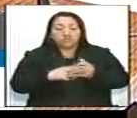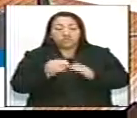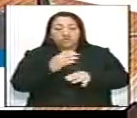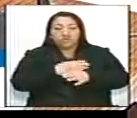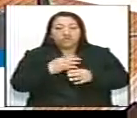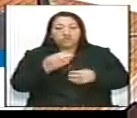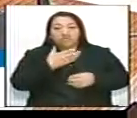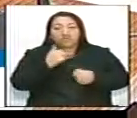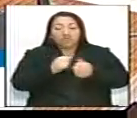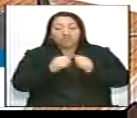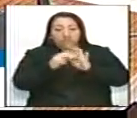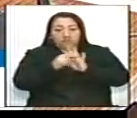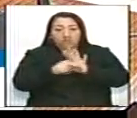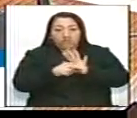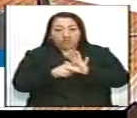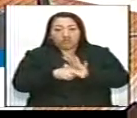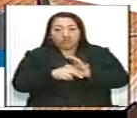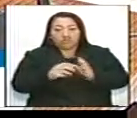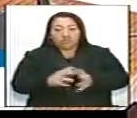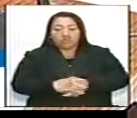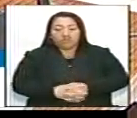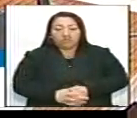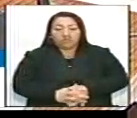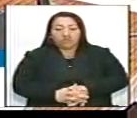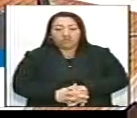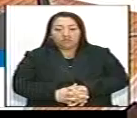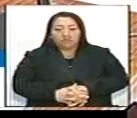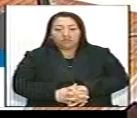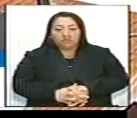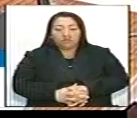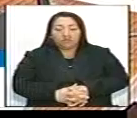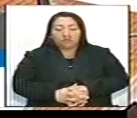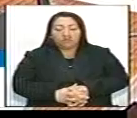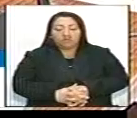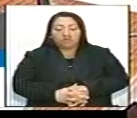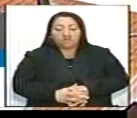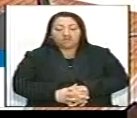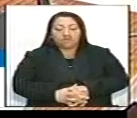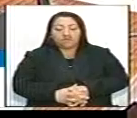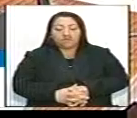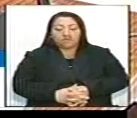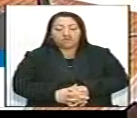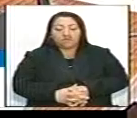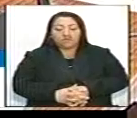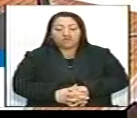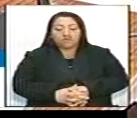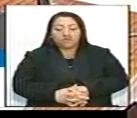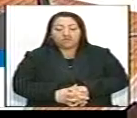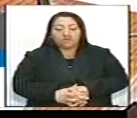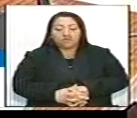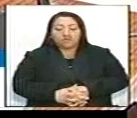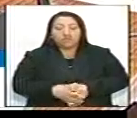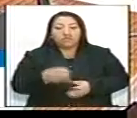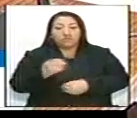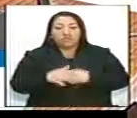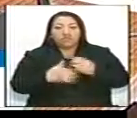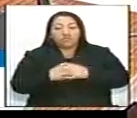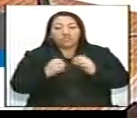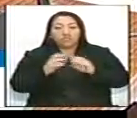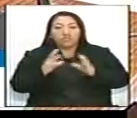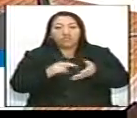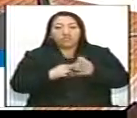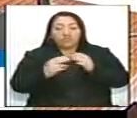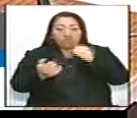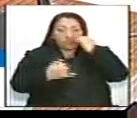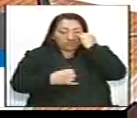por norma. Les comento esto porque, y aprovecho porque todos los días recibimos llamadas preguntándonos si los recursos se